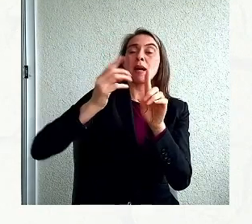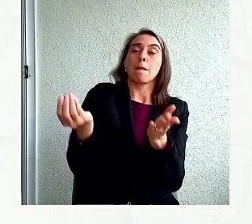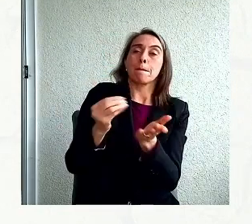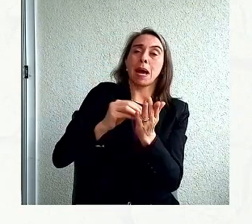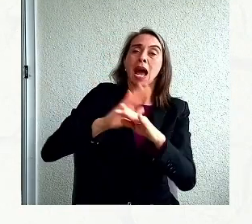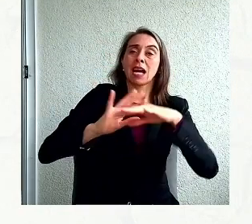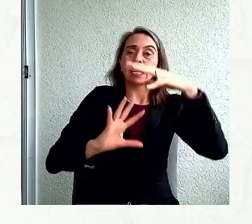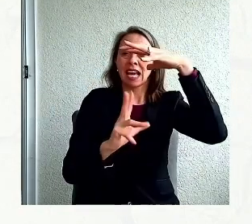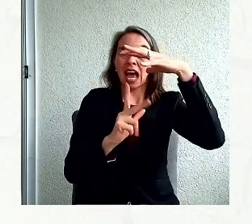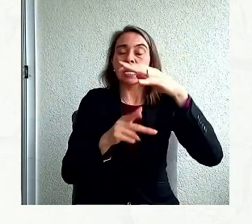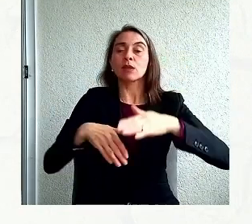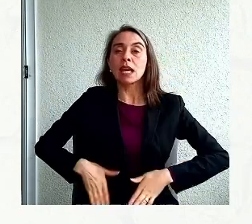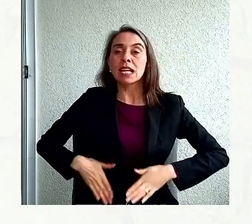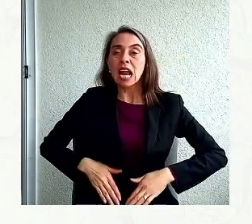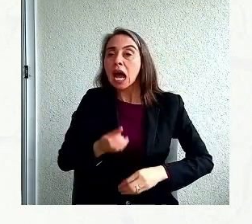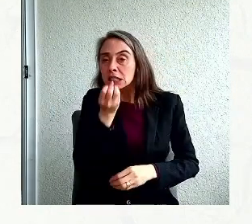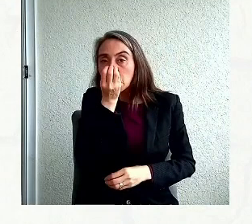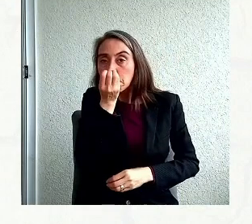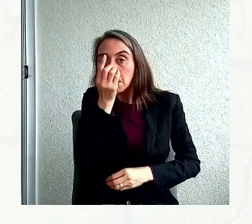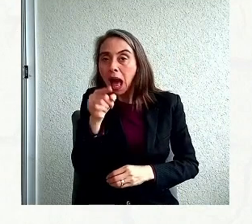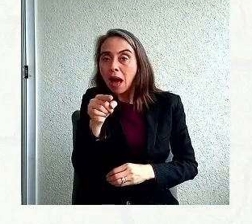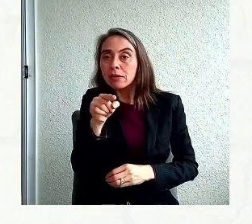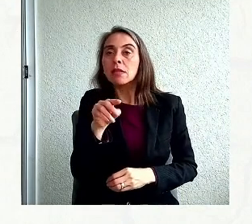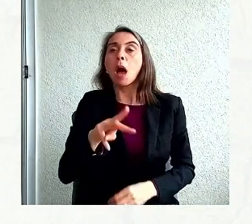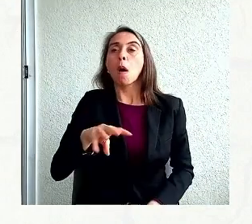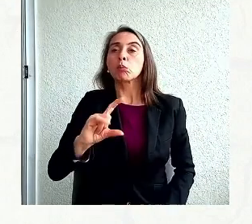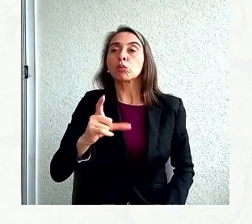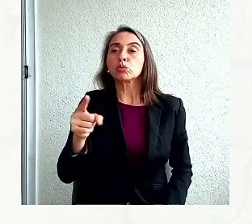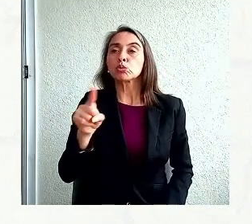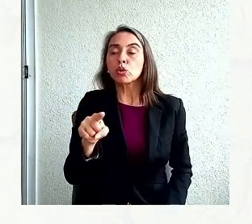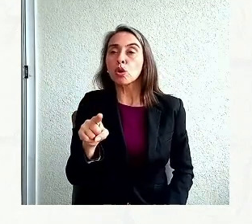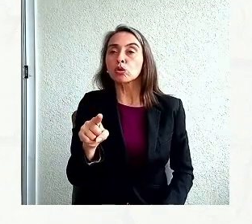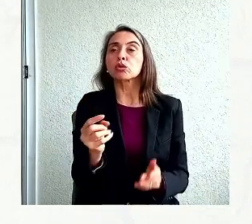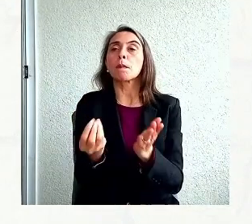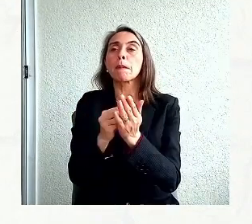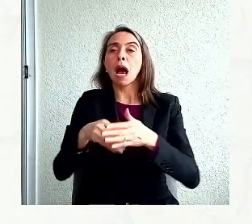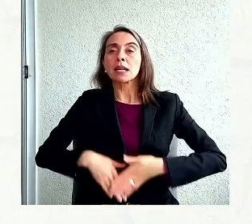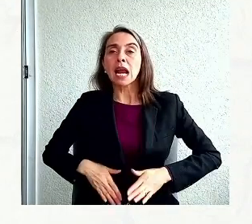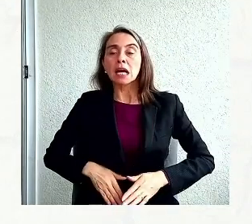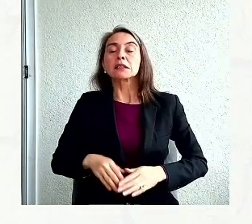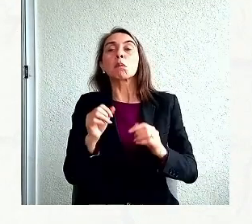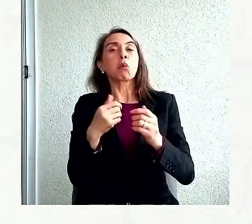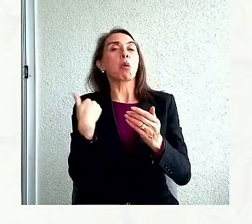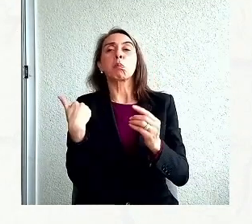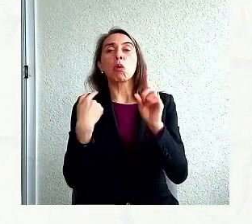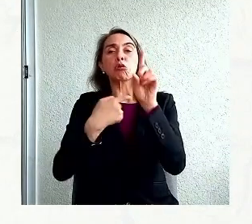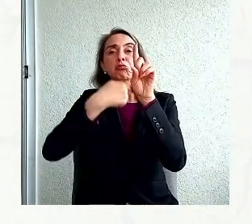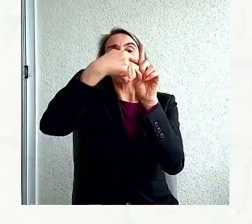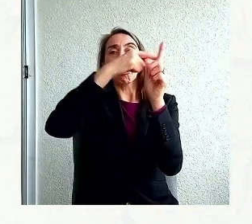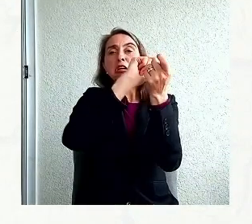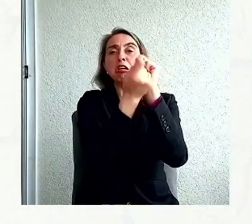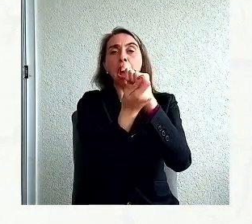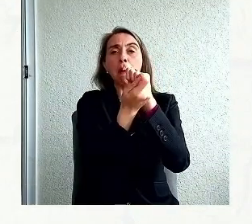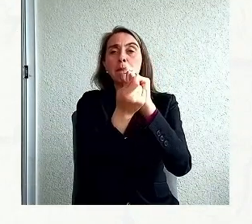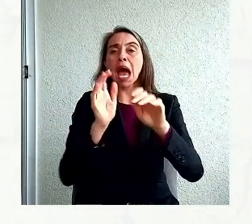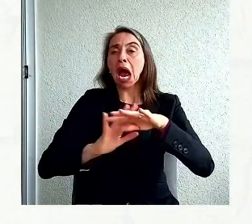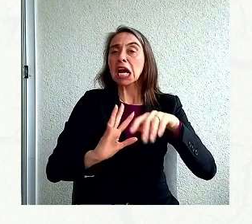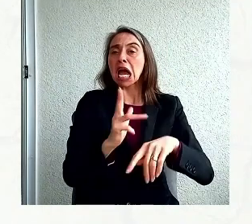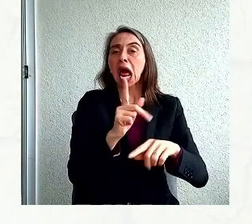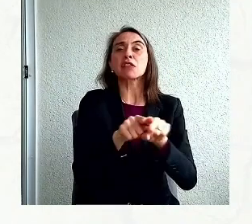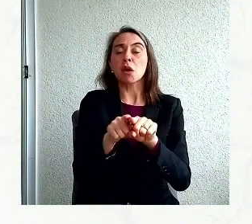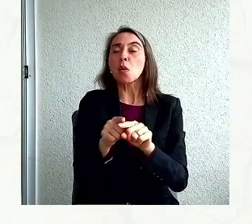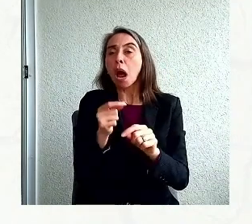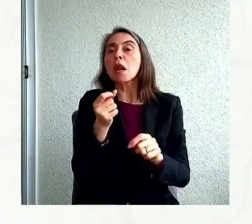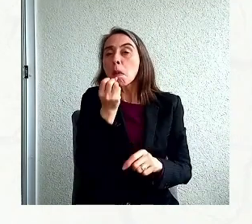mayor posibilidad de adaptarse a las nuevas condiciones. Además, también hemos encontrado que muchas de estas especies tienen tasas de fotosíntesis bastante